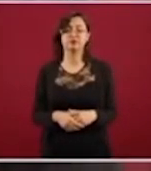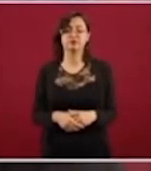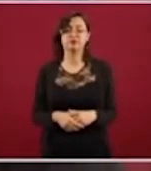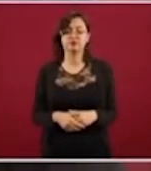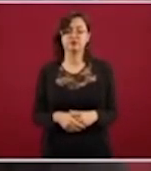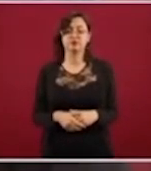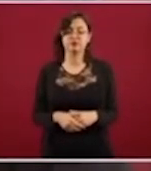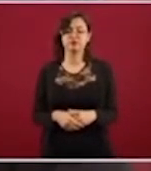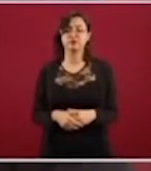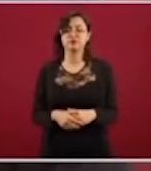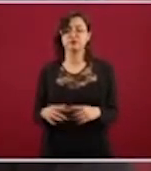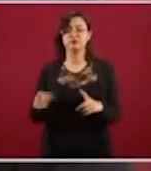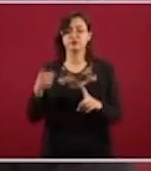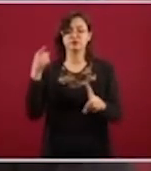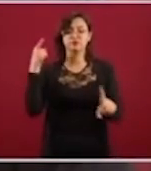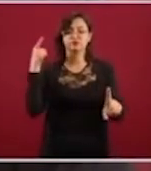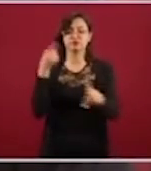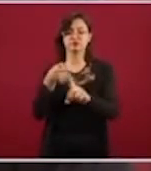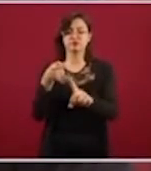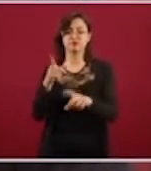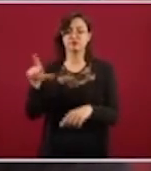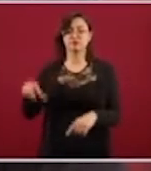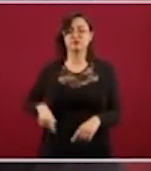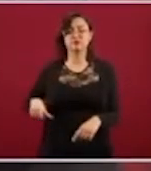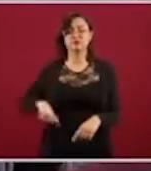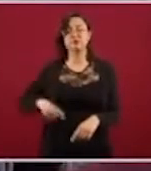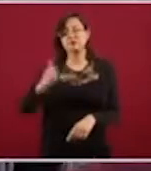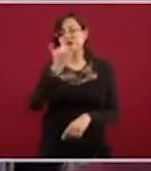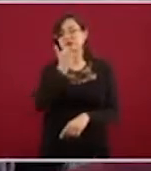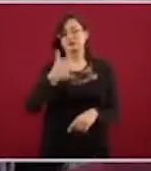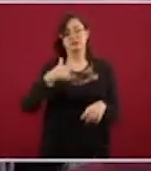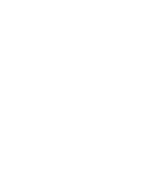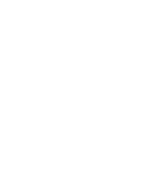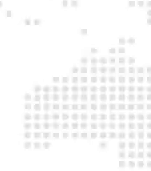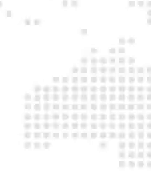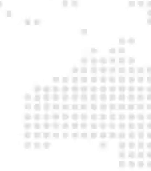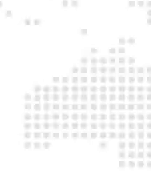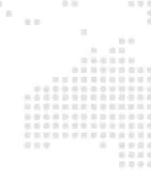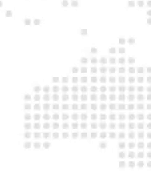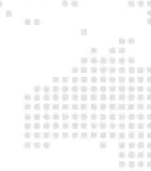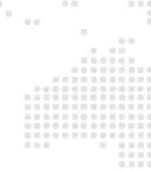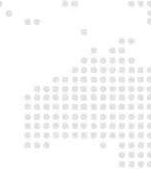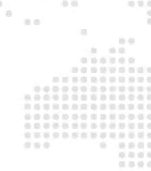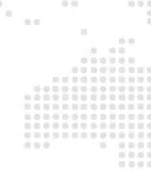es el propósito básico del gobierno me tengo que ir si no lo ya no llegó